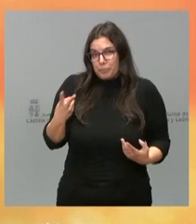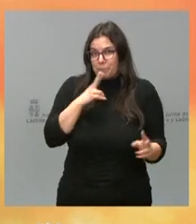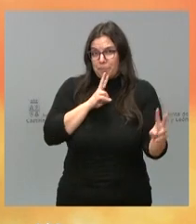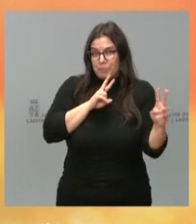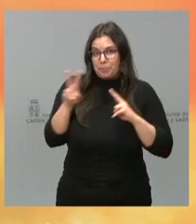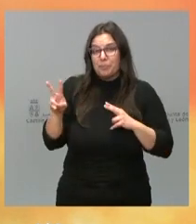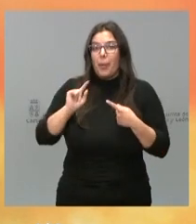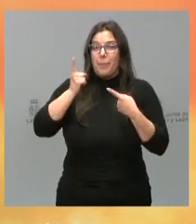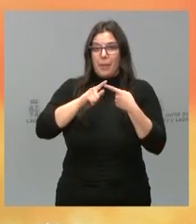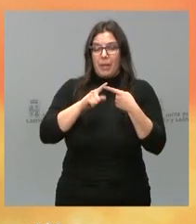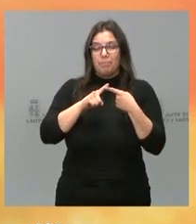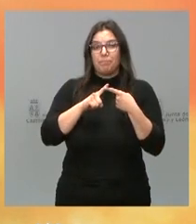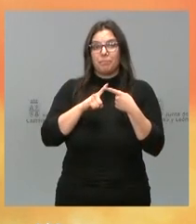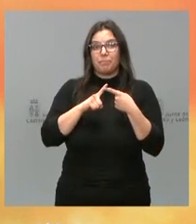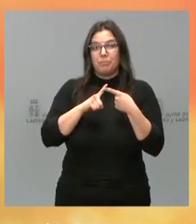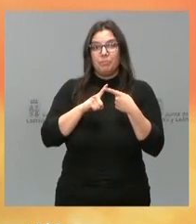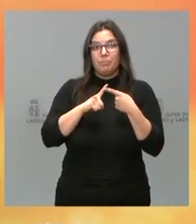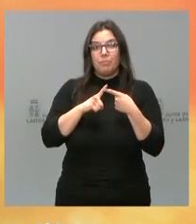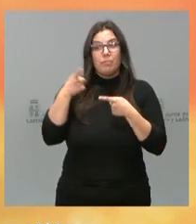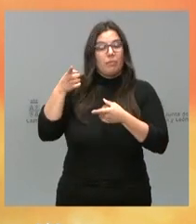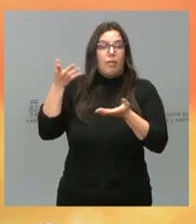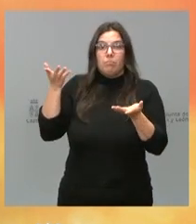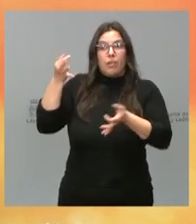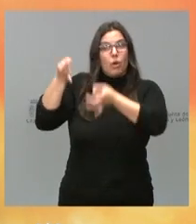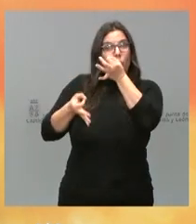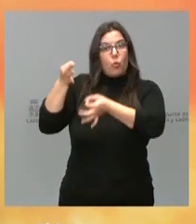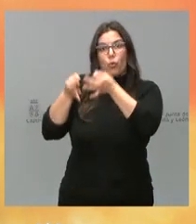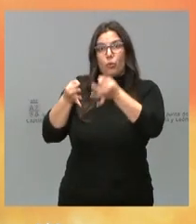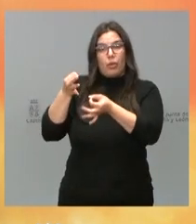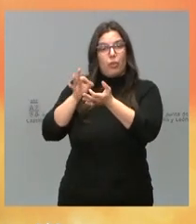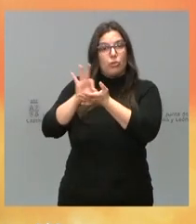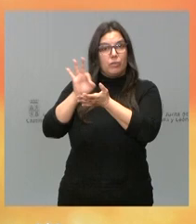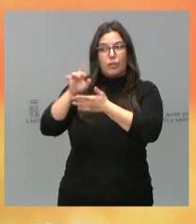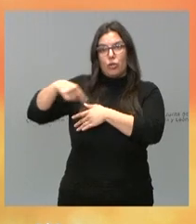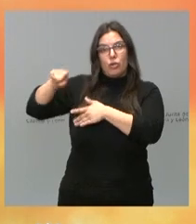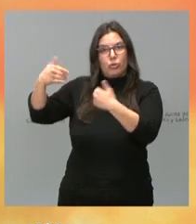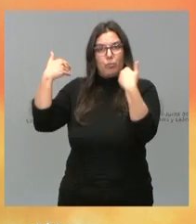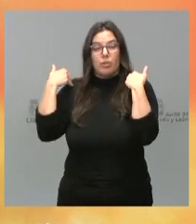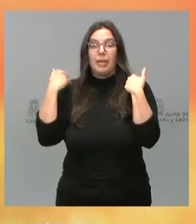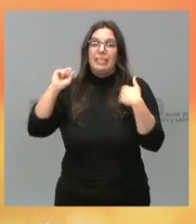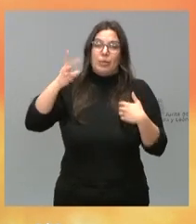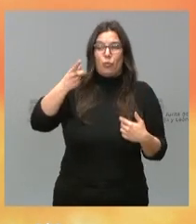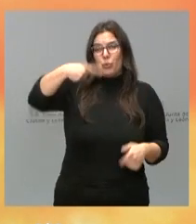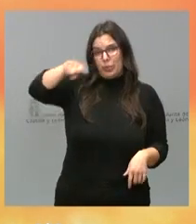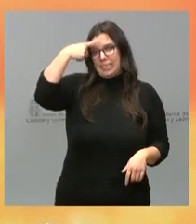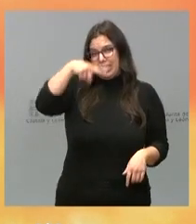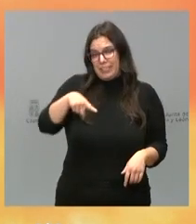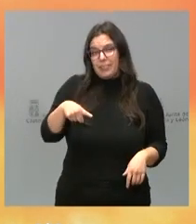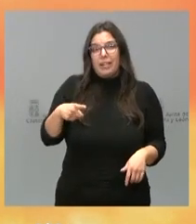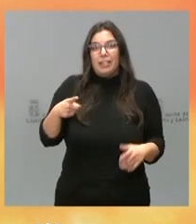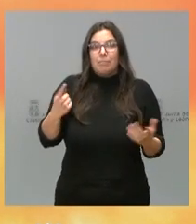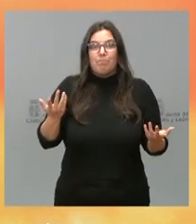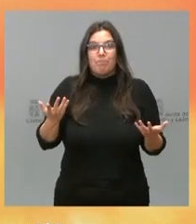la primera está en manos de los servicios jurídicos y según la cuestión como bien saben ustedes